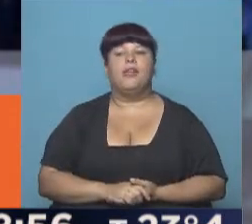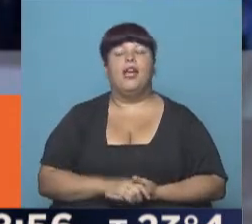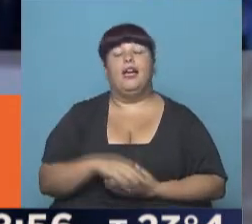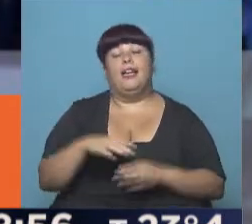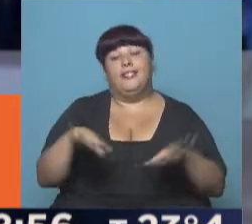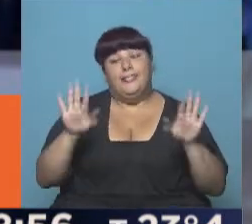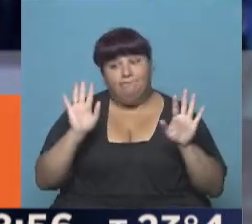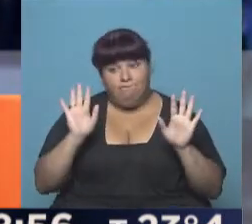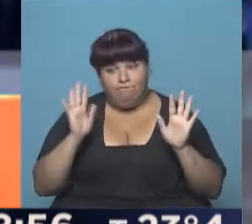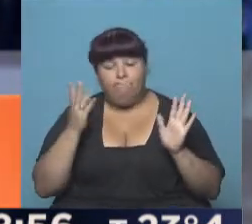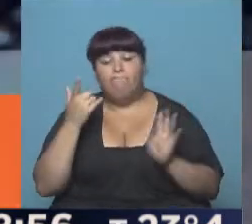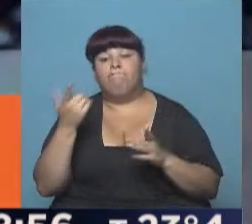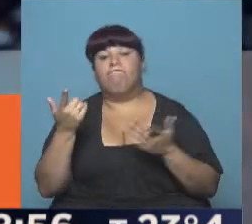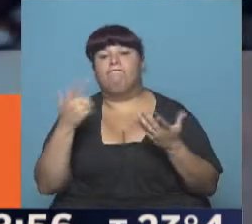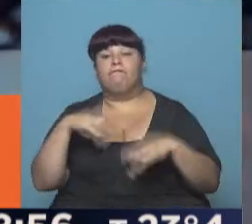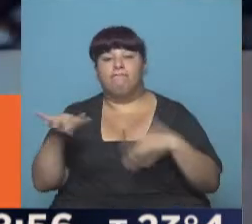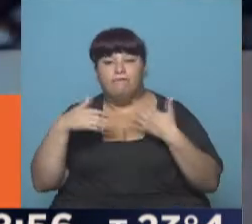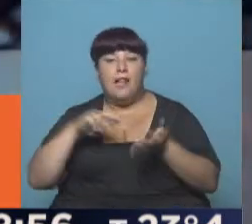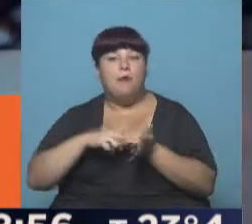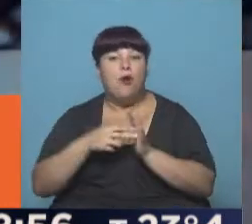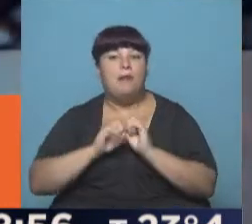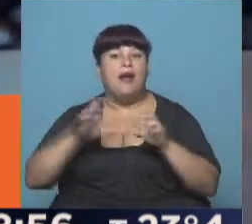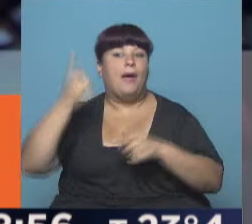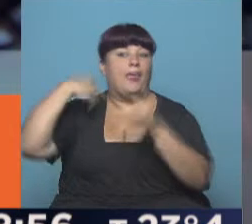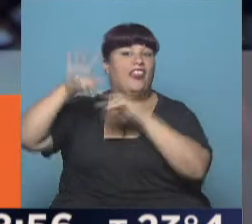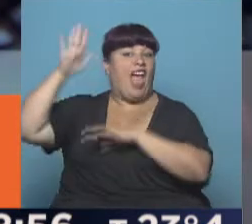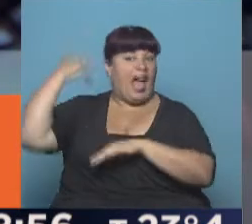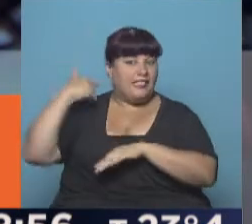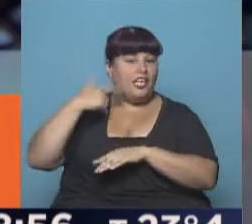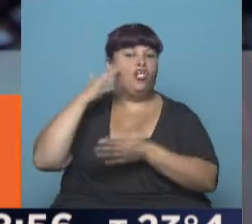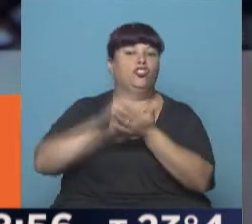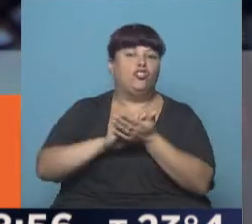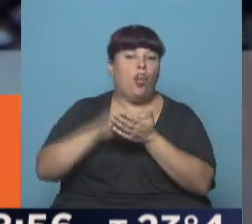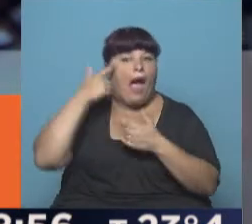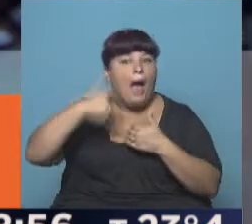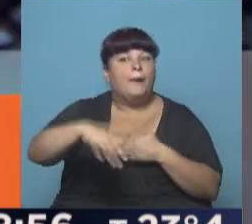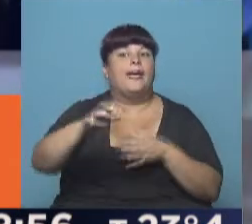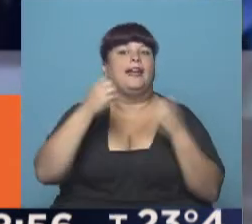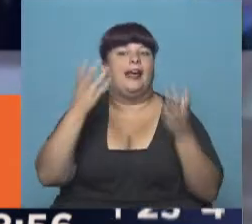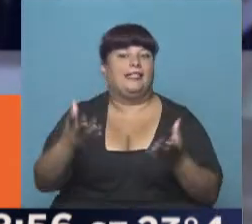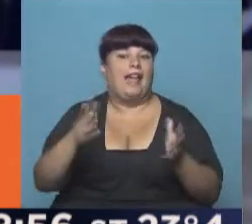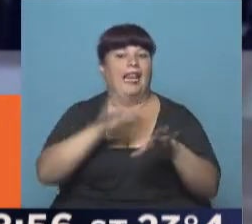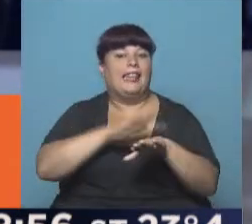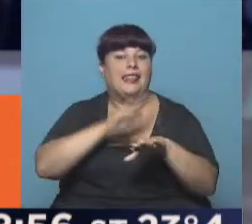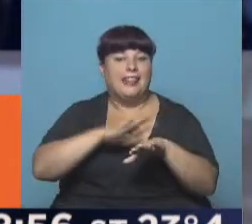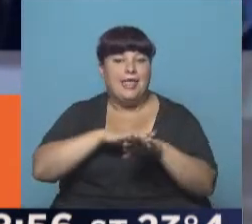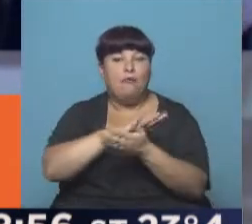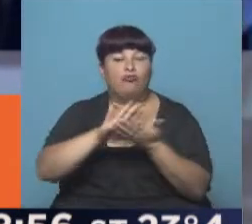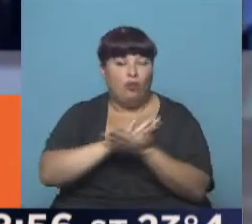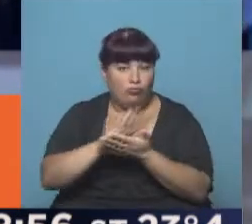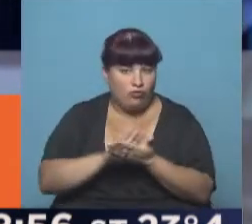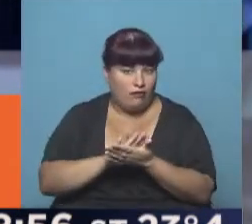Y quizás la dimensión de la crisis heredada en relación a la sobreexpectativa del tiempo de la